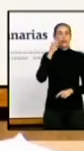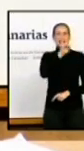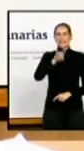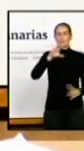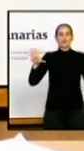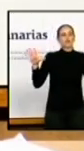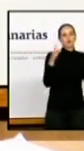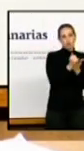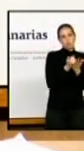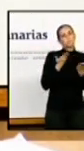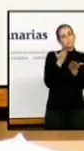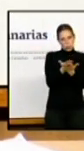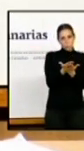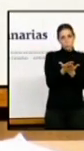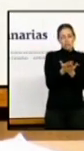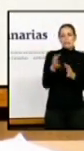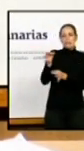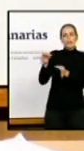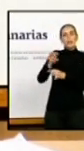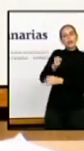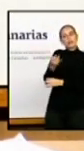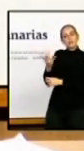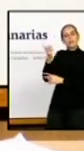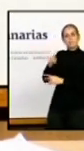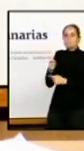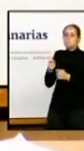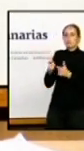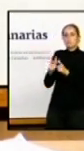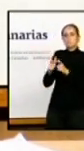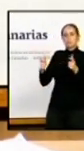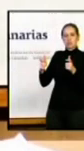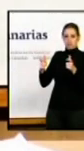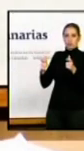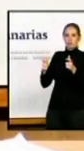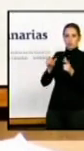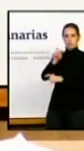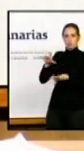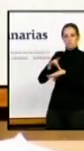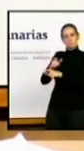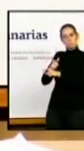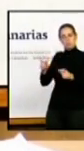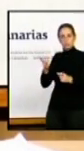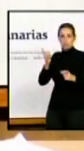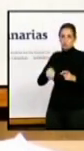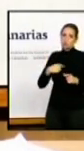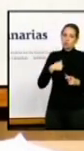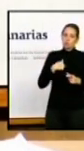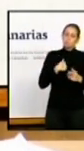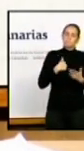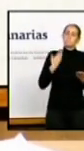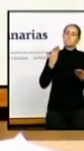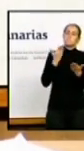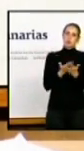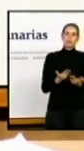los parkings de los centros comerciales. Se suspende toda actividad deportiva en interiores. En exteriores solo se podrá